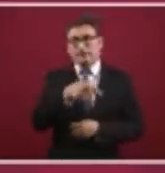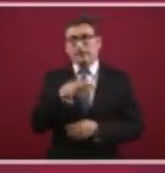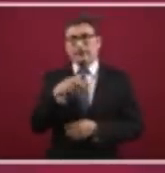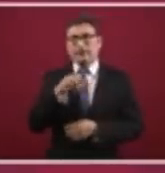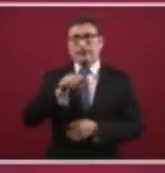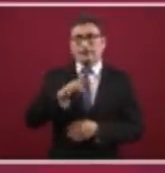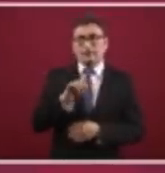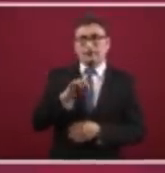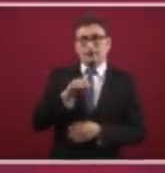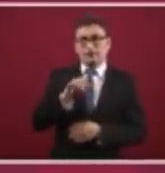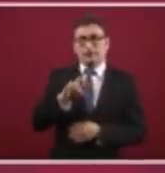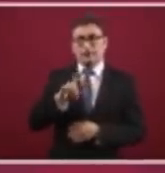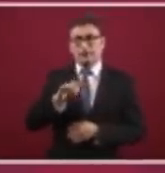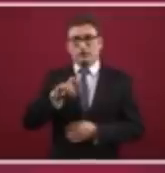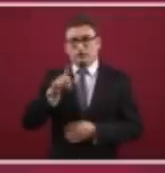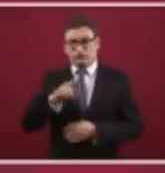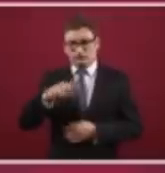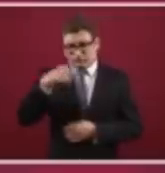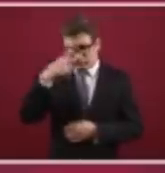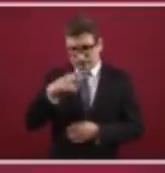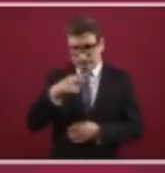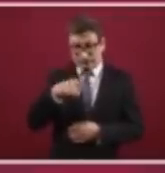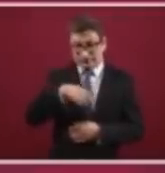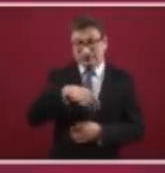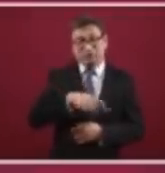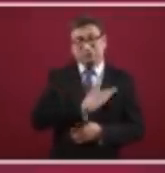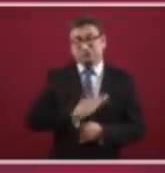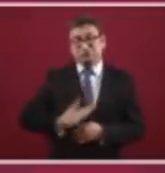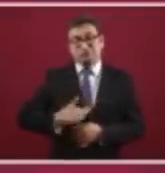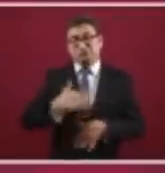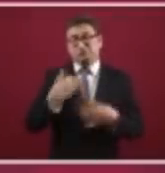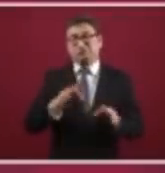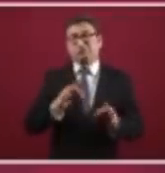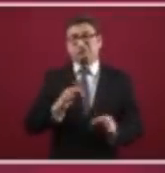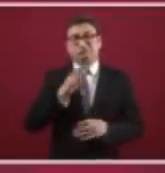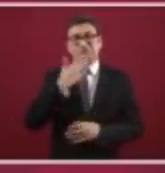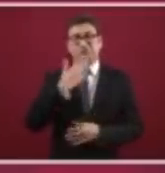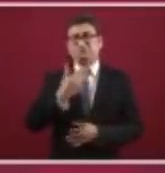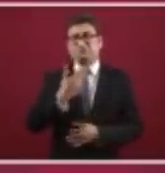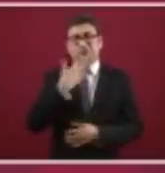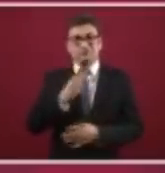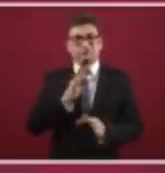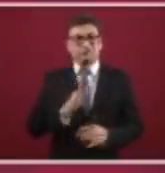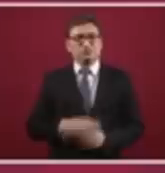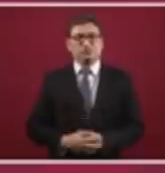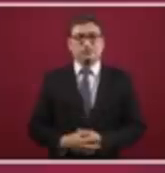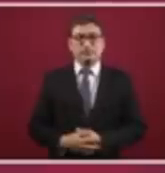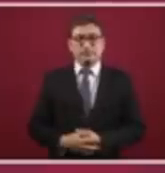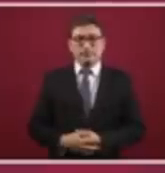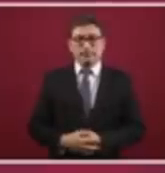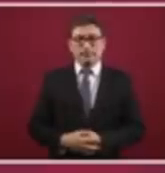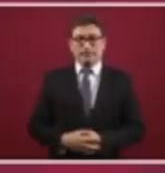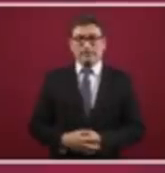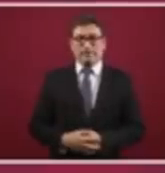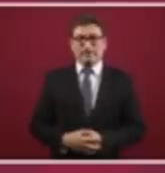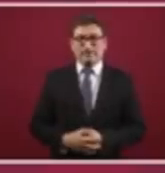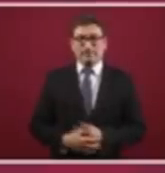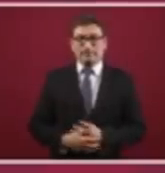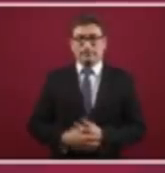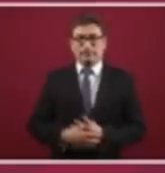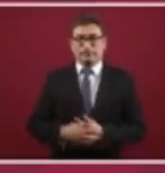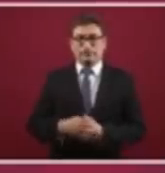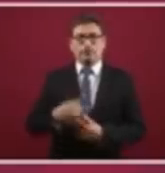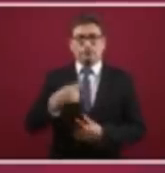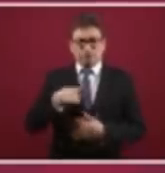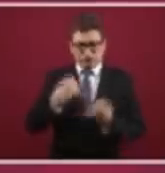mexico fue un buen presidente cómo yo diría también don